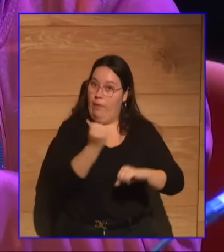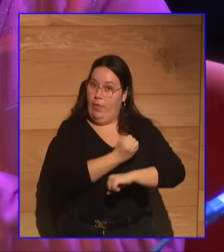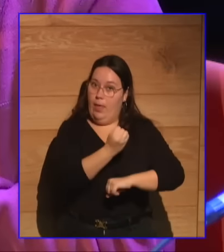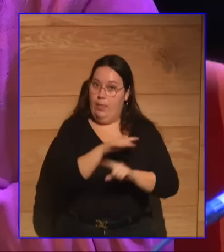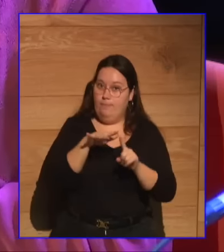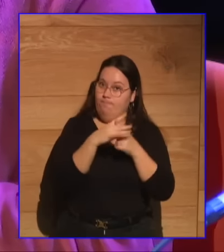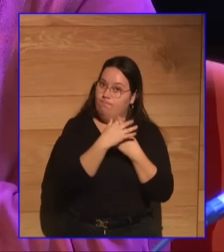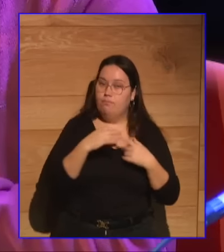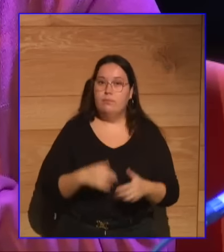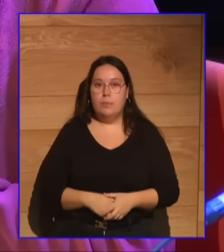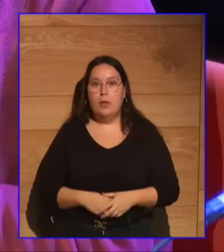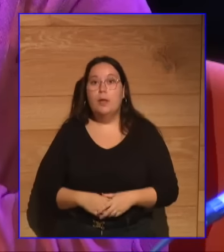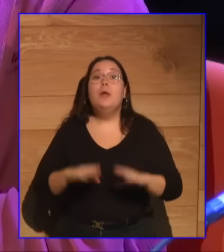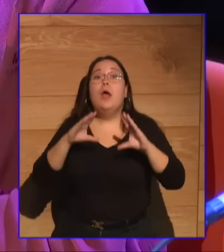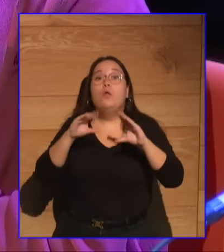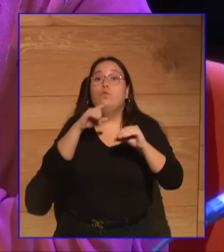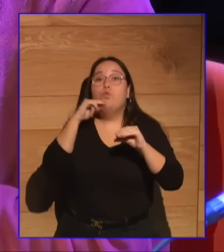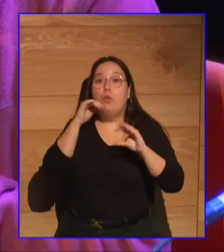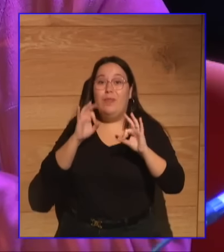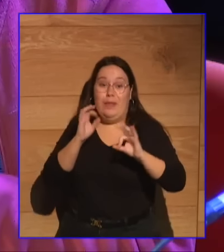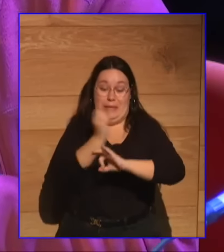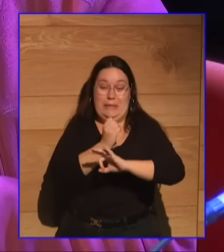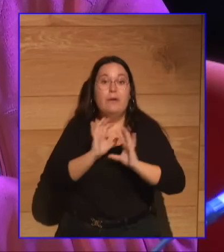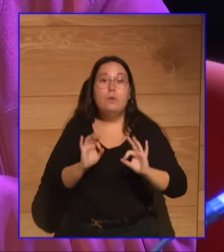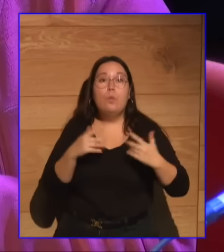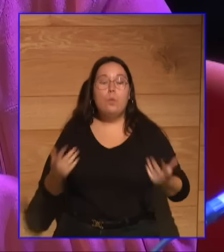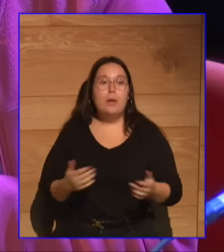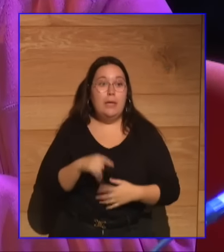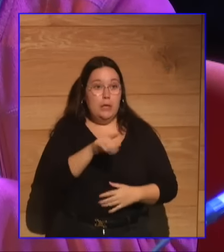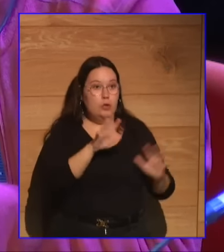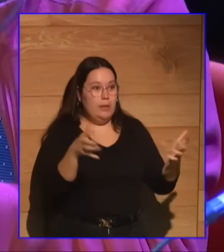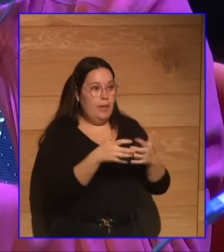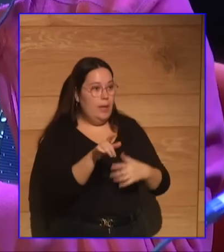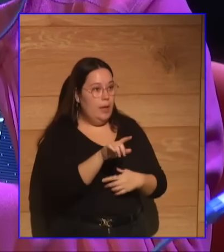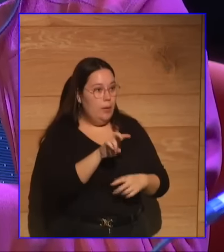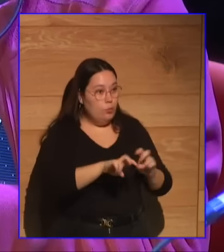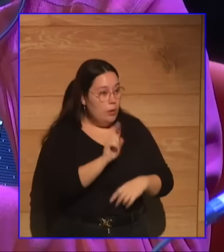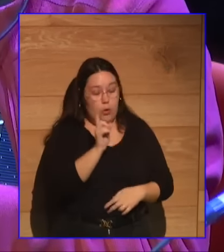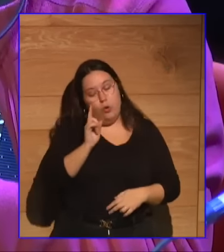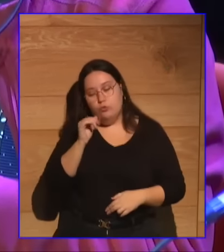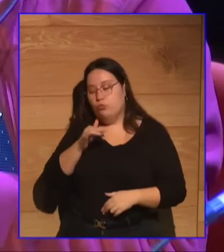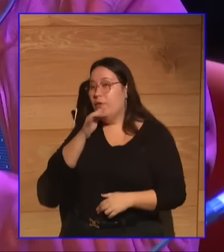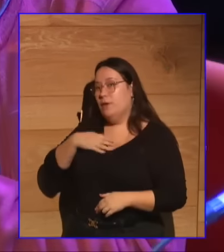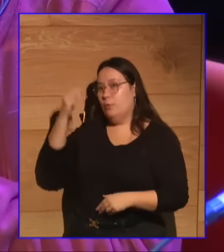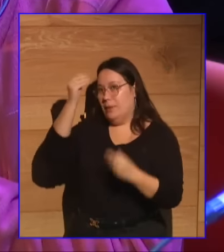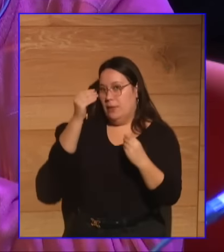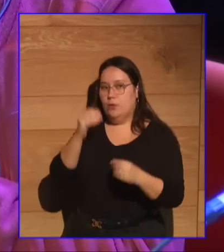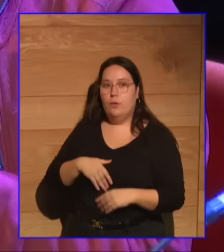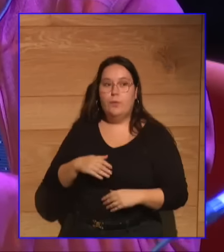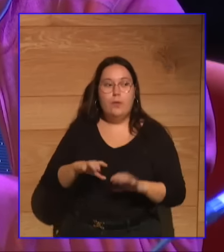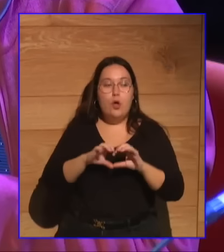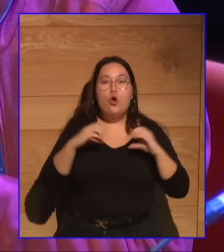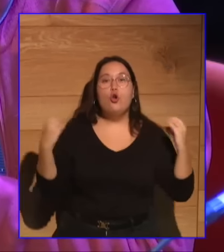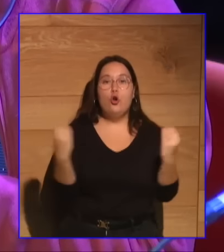por antonomasia que se toma en fechas señaladas? Digo, ¿pusiste eso en internet? Bueno, no, estaba pensando, en este momento estoy pensando. Ah. El roscón de